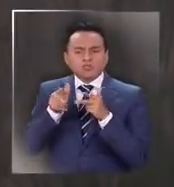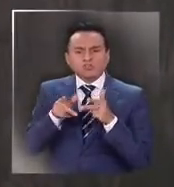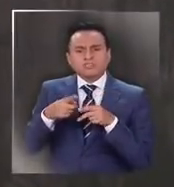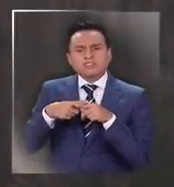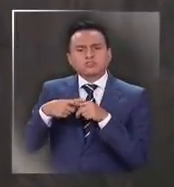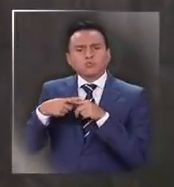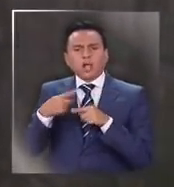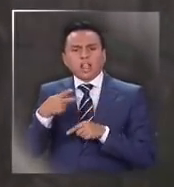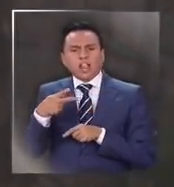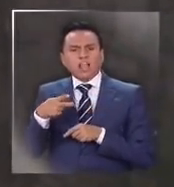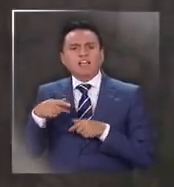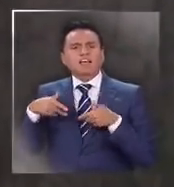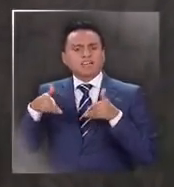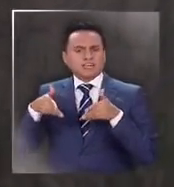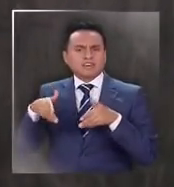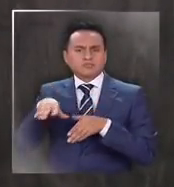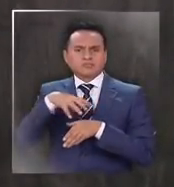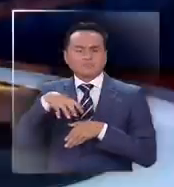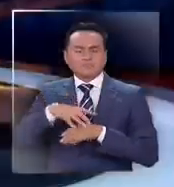callejero.